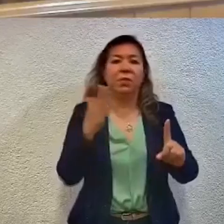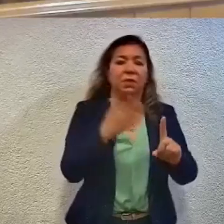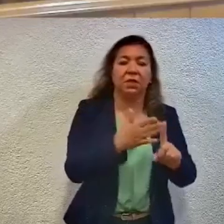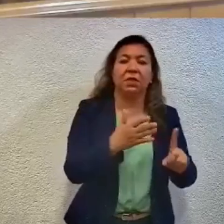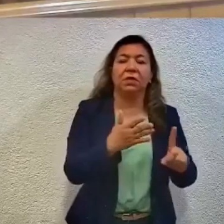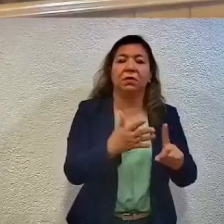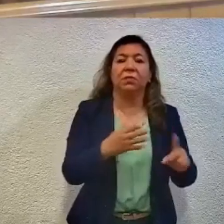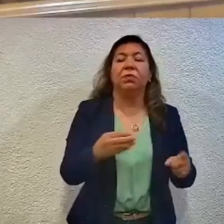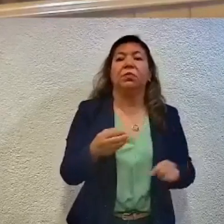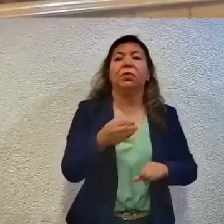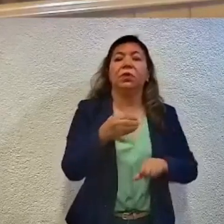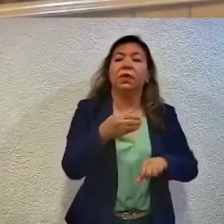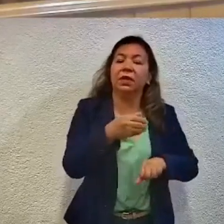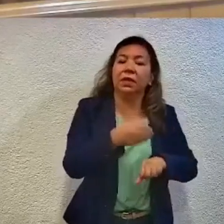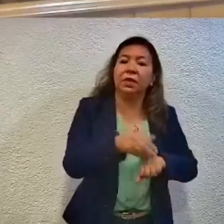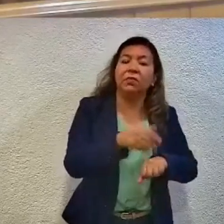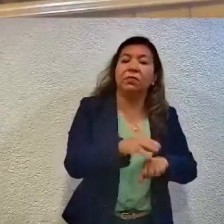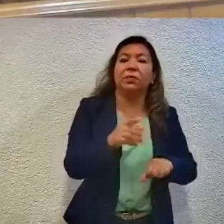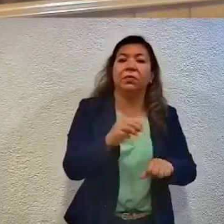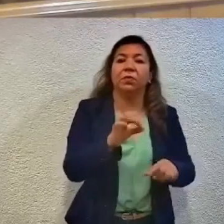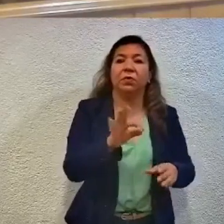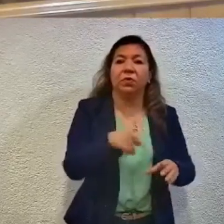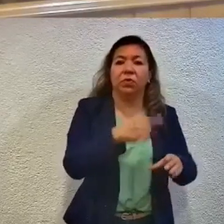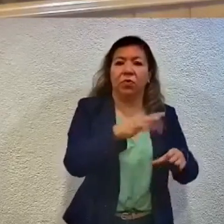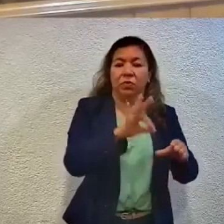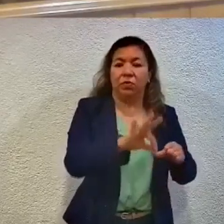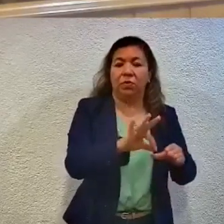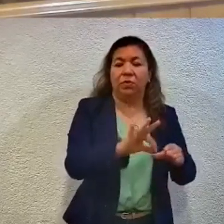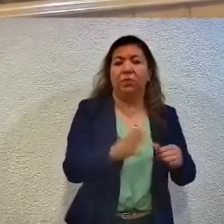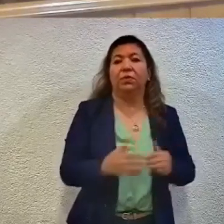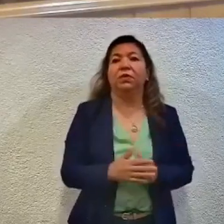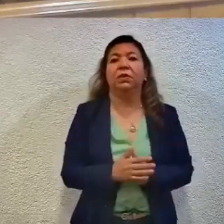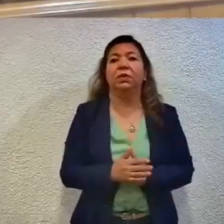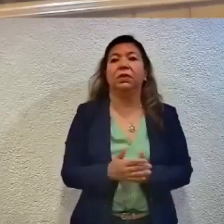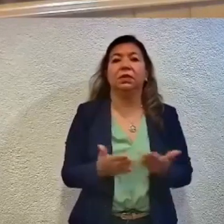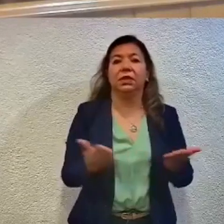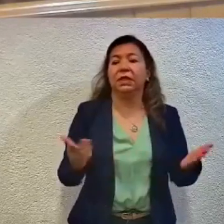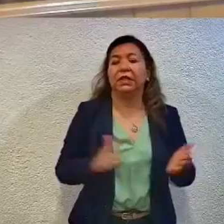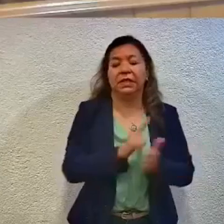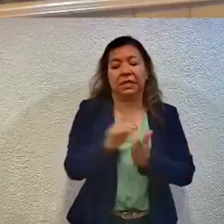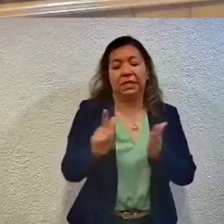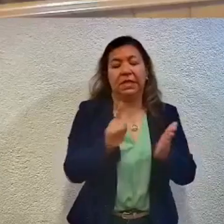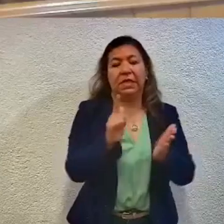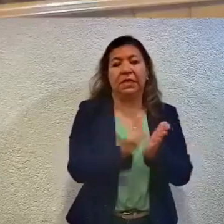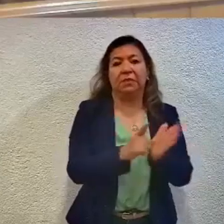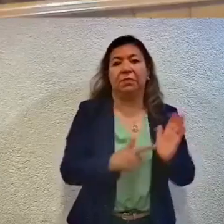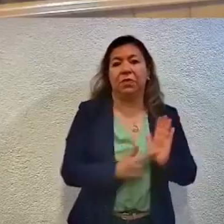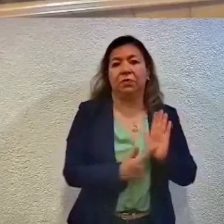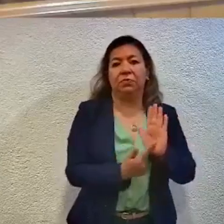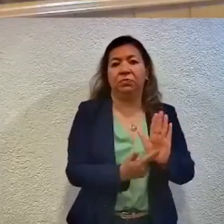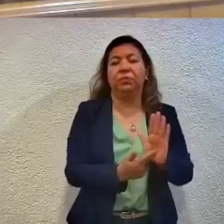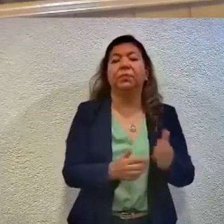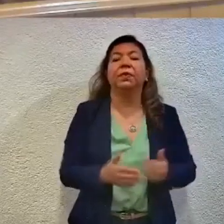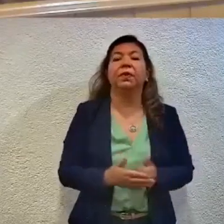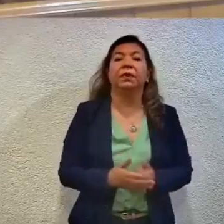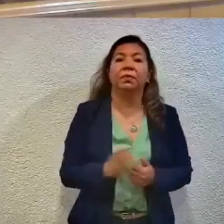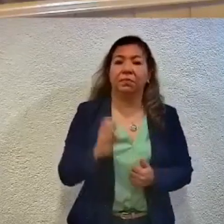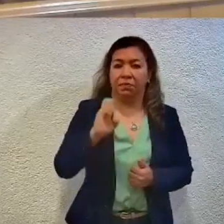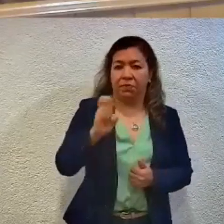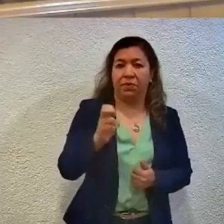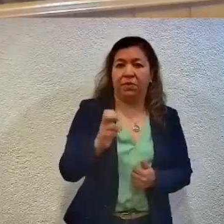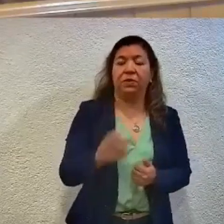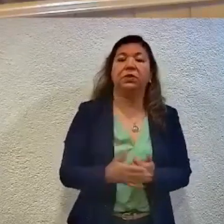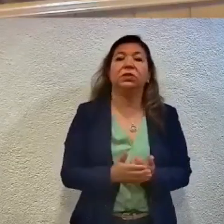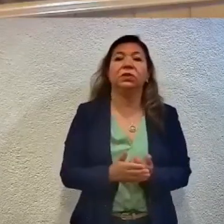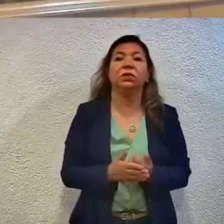recuento no se encuentra contemplado en ninguno de los supuestos de recuento que la ley prevé. De ahí que lo conducente es calificar la